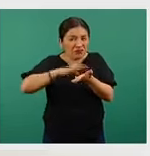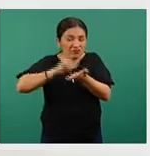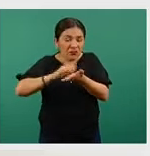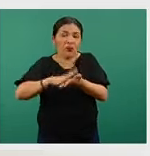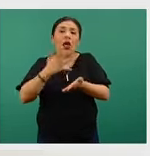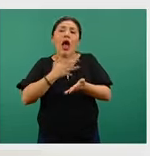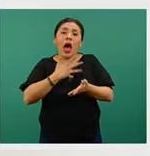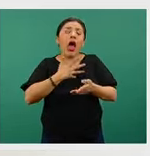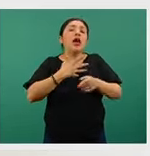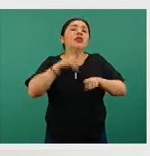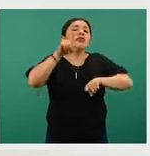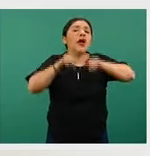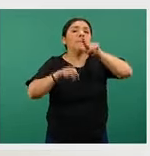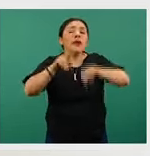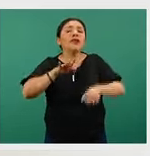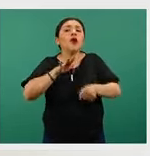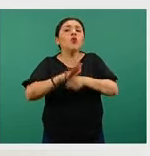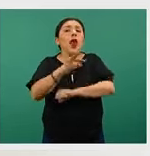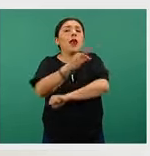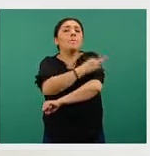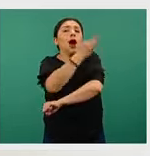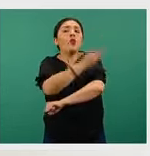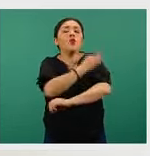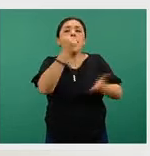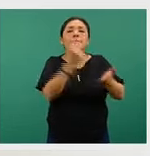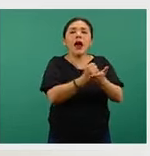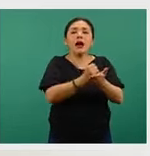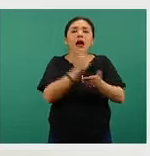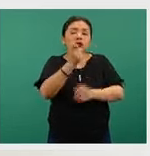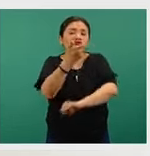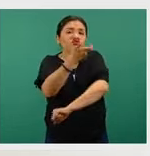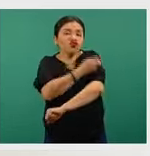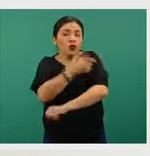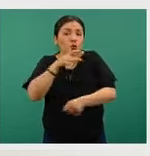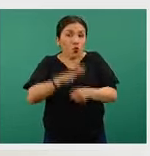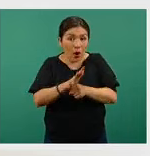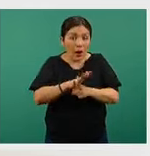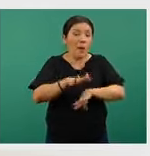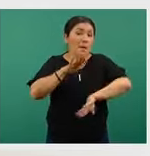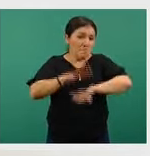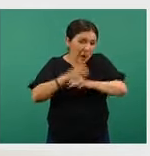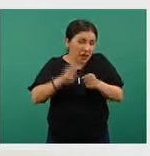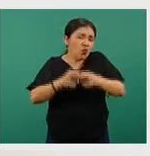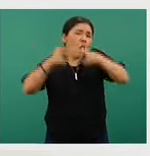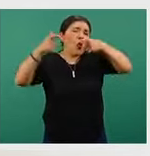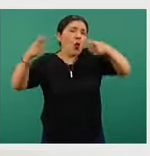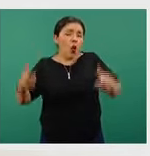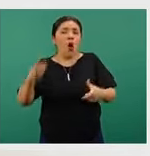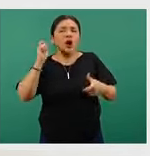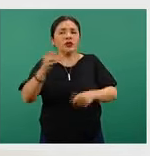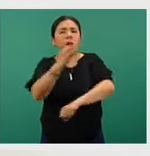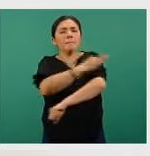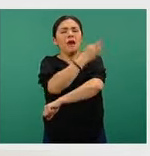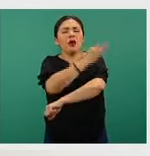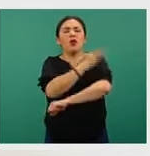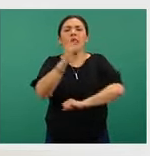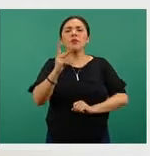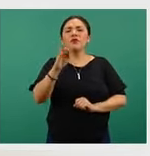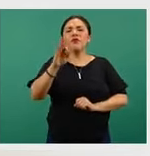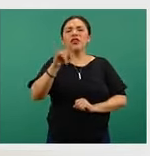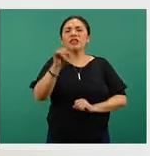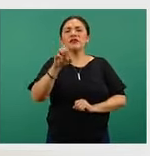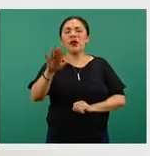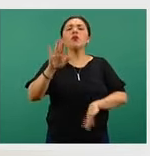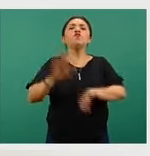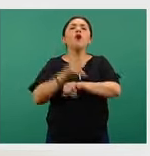distribuido dependiendo la vacuna que se le aplicó por supuesto que en el grueso tenemos la vacuna de facer porque